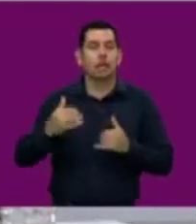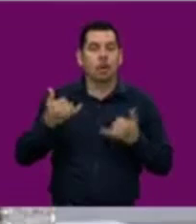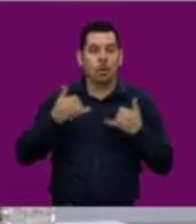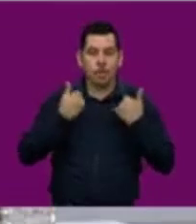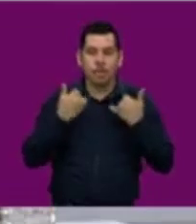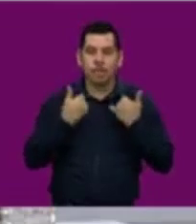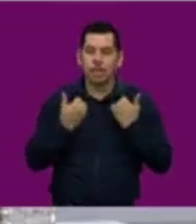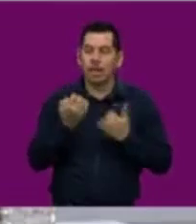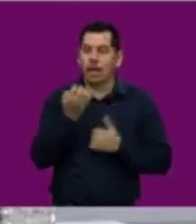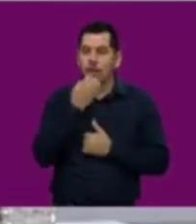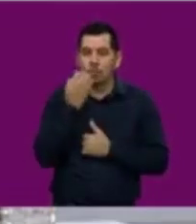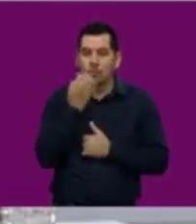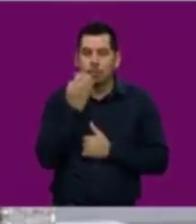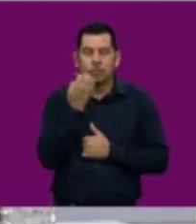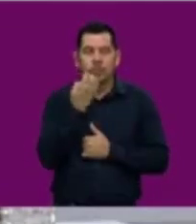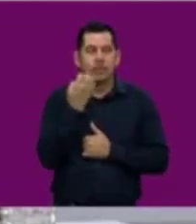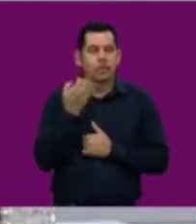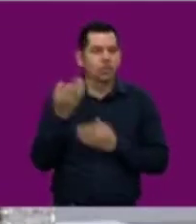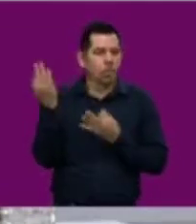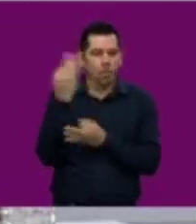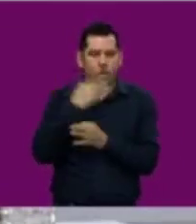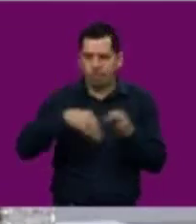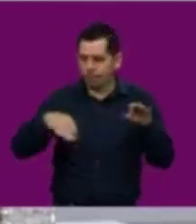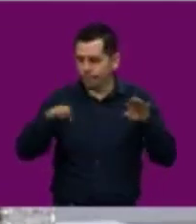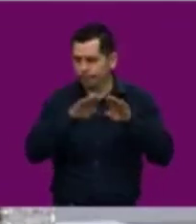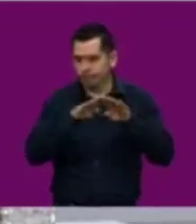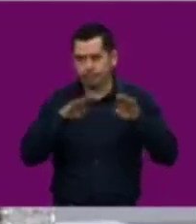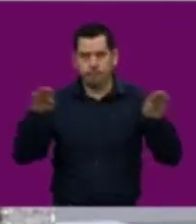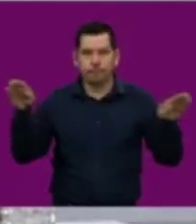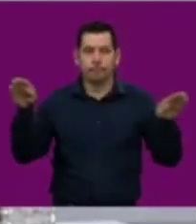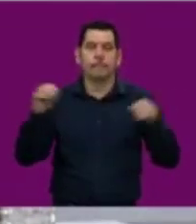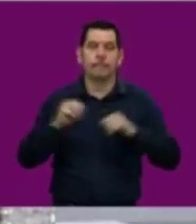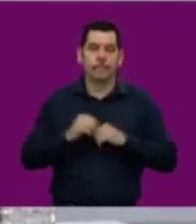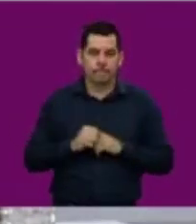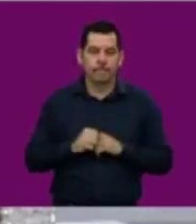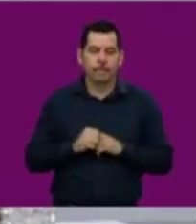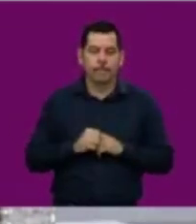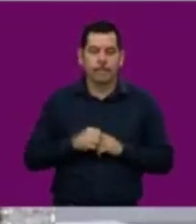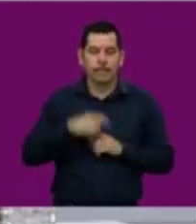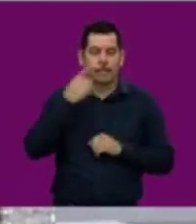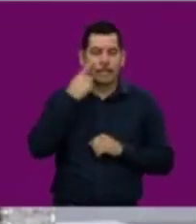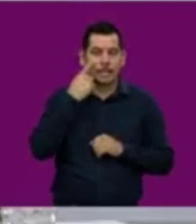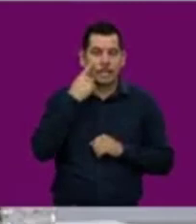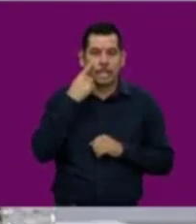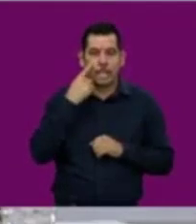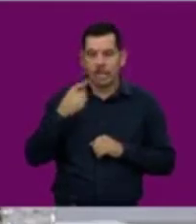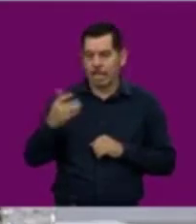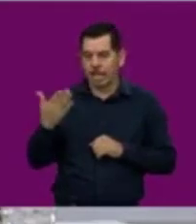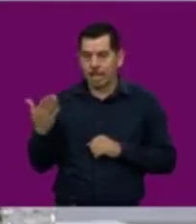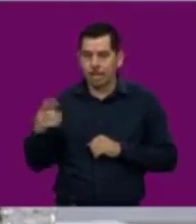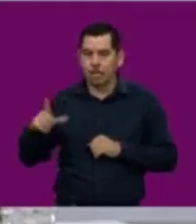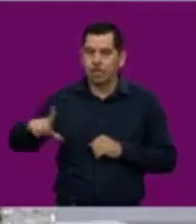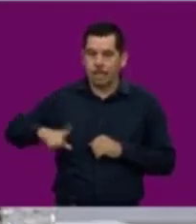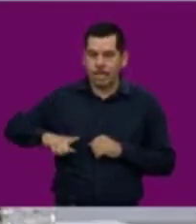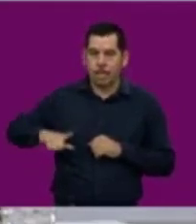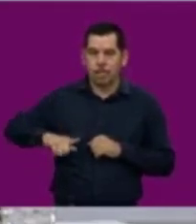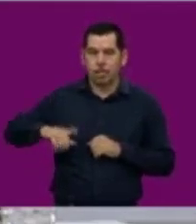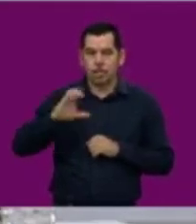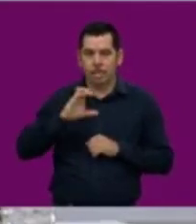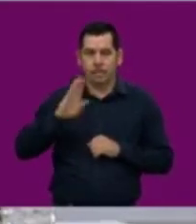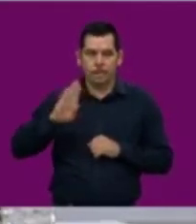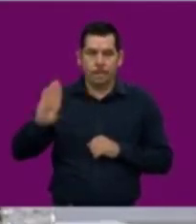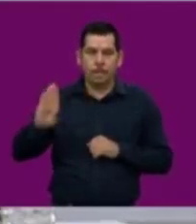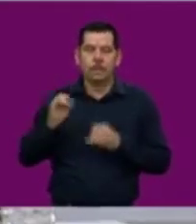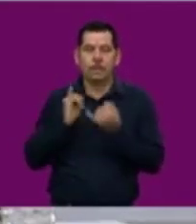antes de que poder ingresar todas las escuelas nos ha recomendado mucho el señor gobernador del estado el señor secretario